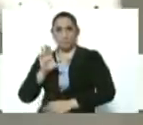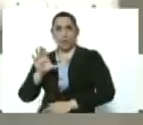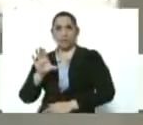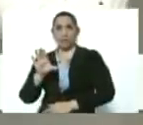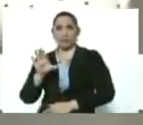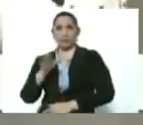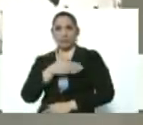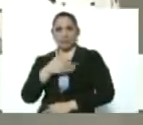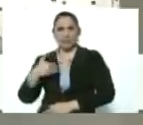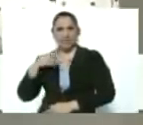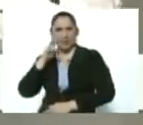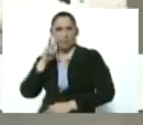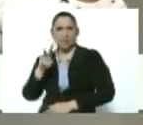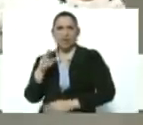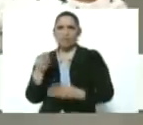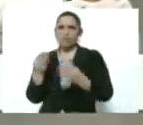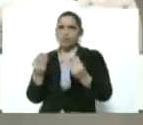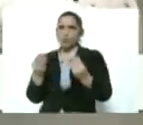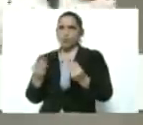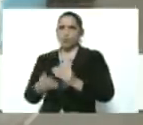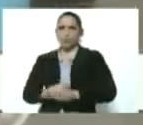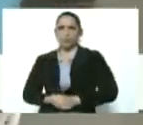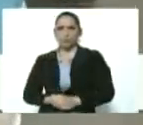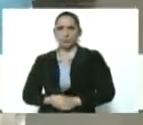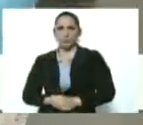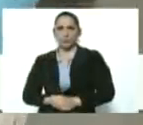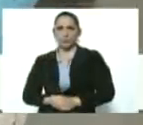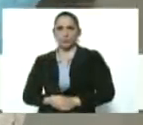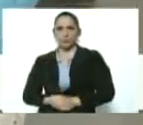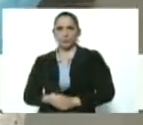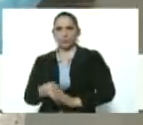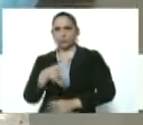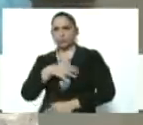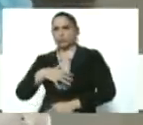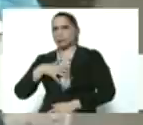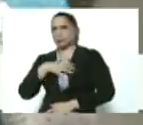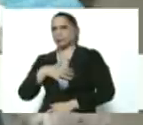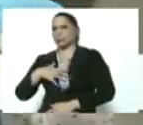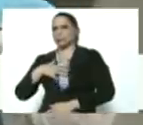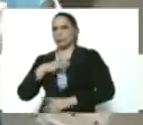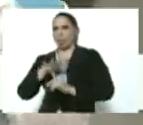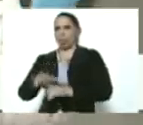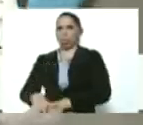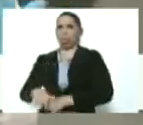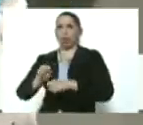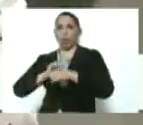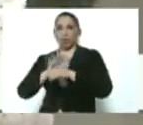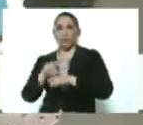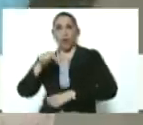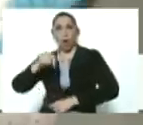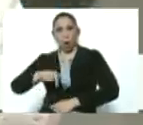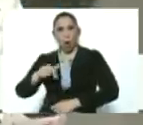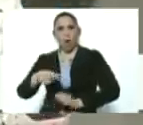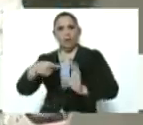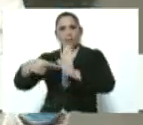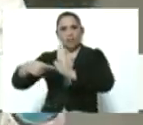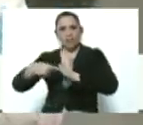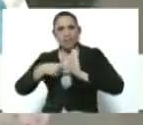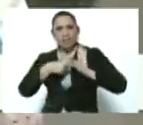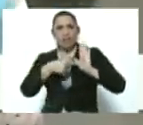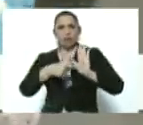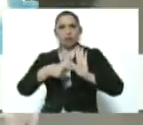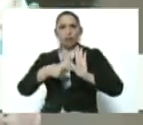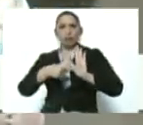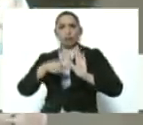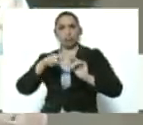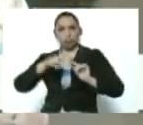quisieran ver muchos agobiado por el coronavirus hoy está exhibiendo una curva aplanada